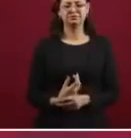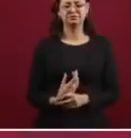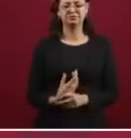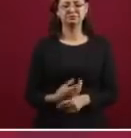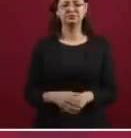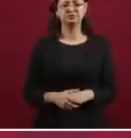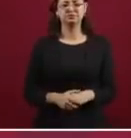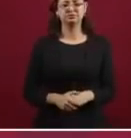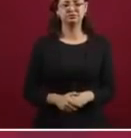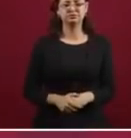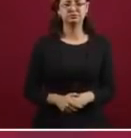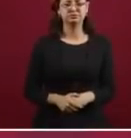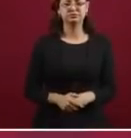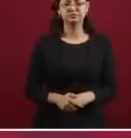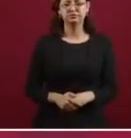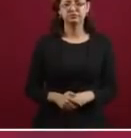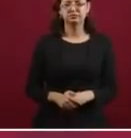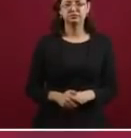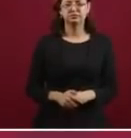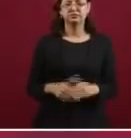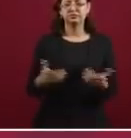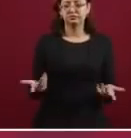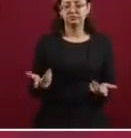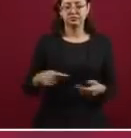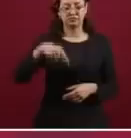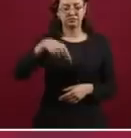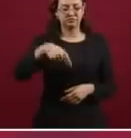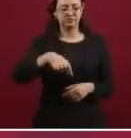el conocer que en méxico